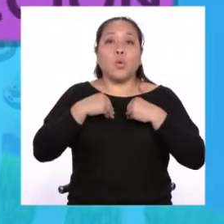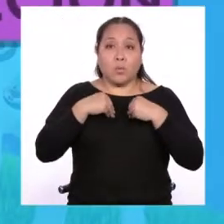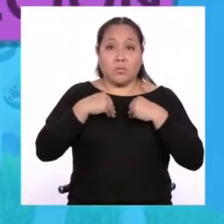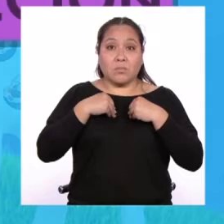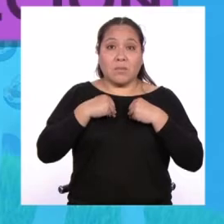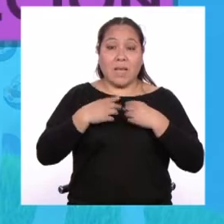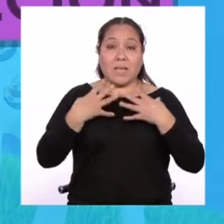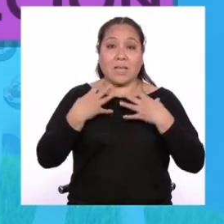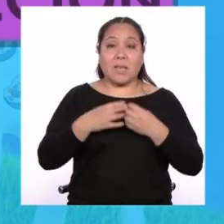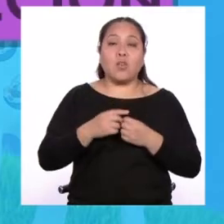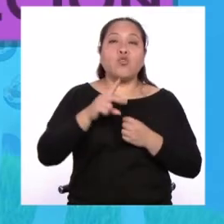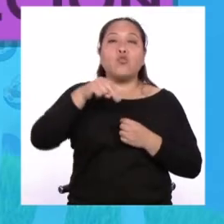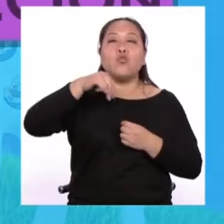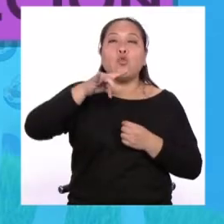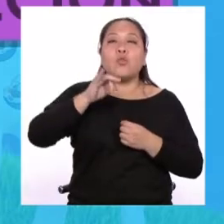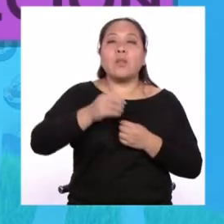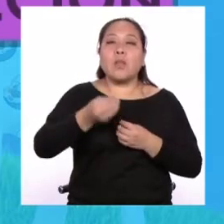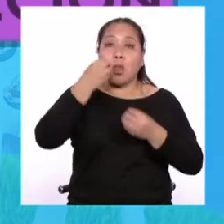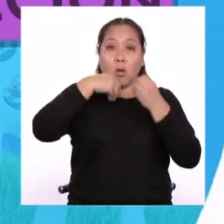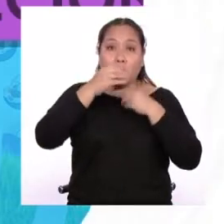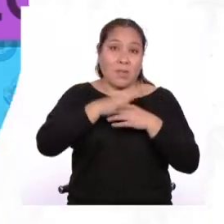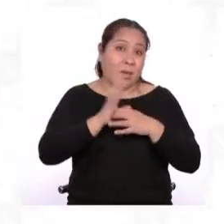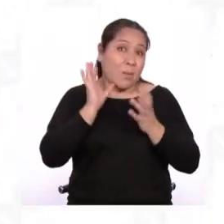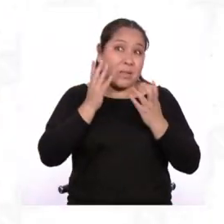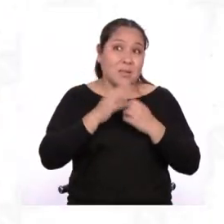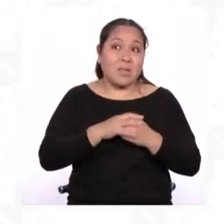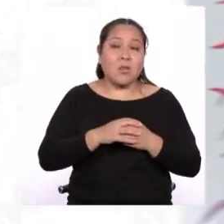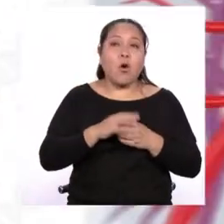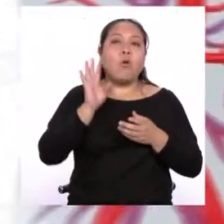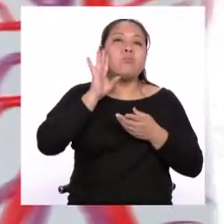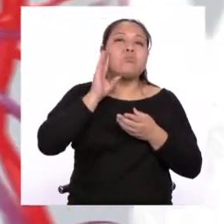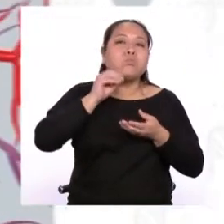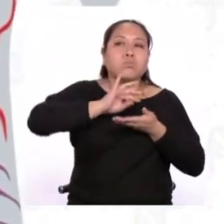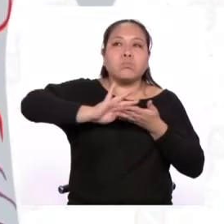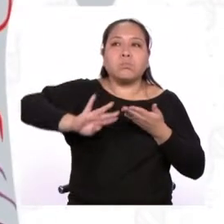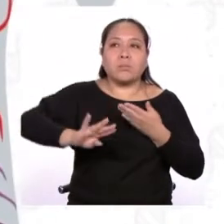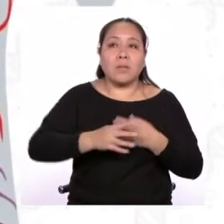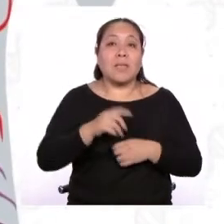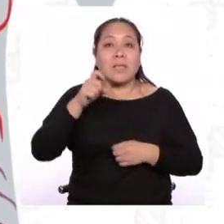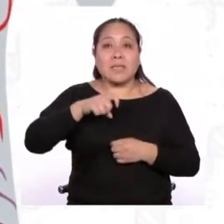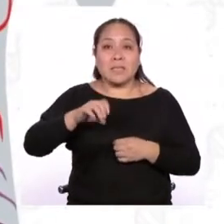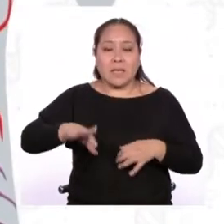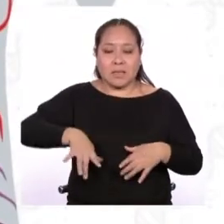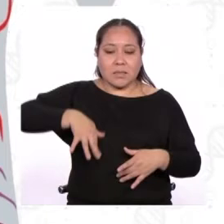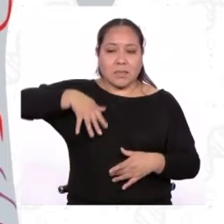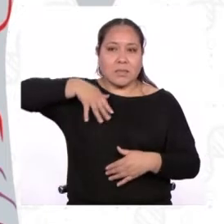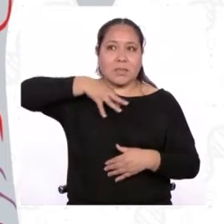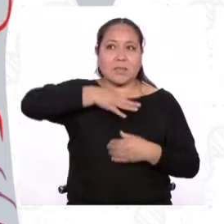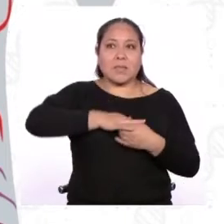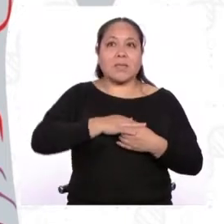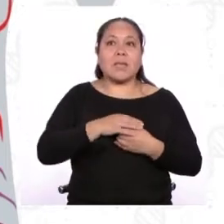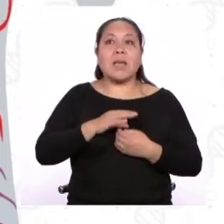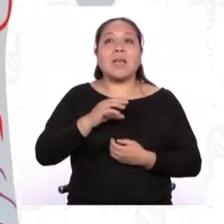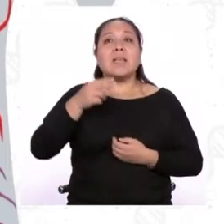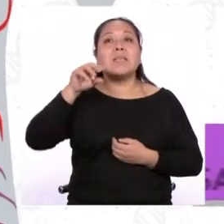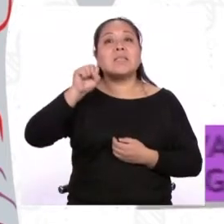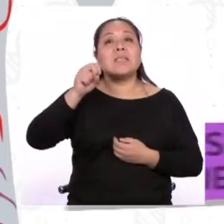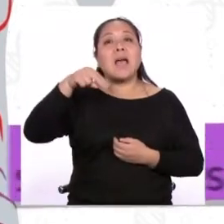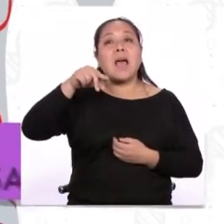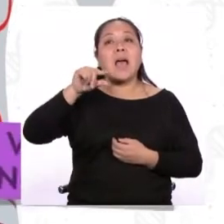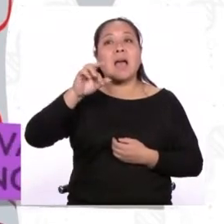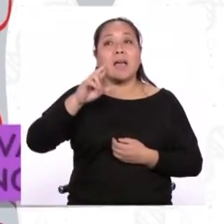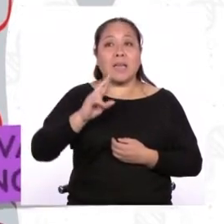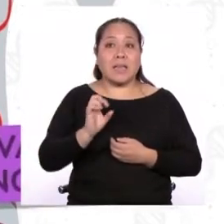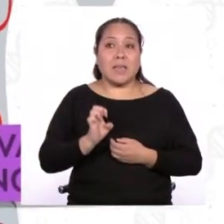excreción. Para lograr esto, se requiere de un líquido circulatorio que puede ser la sangre o la hemolinfa, una red